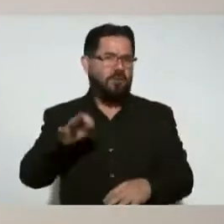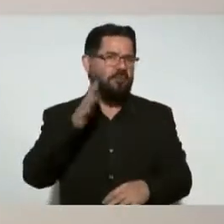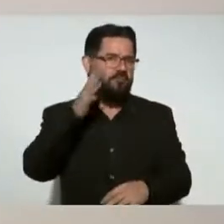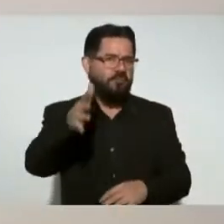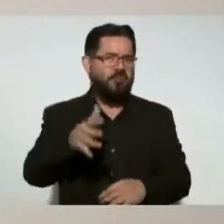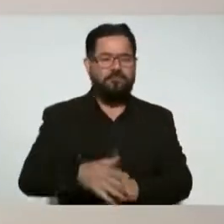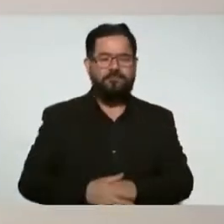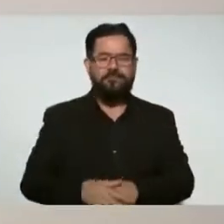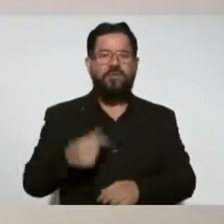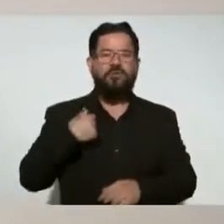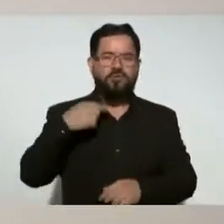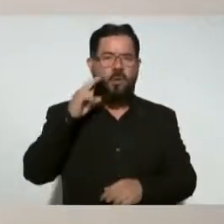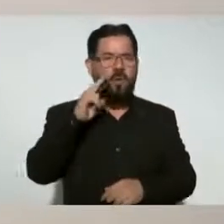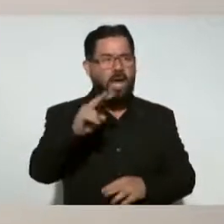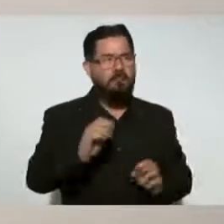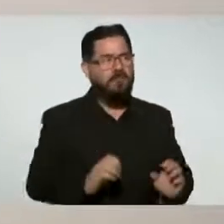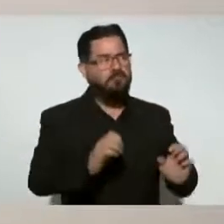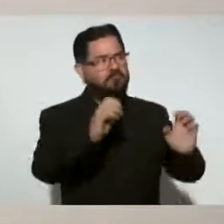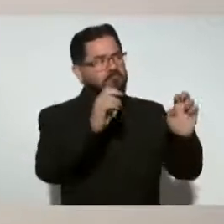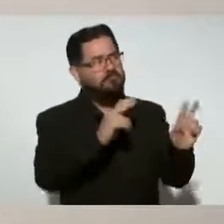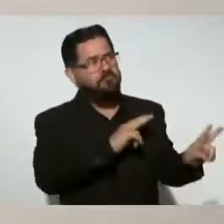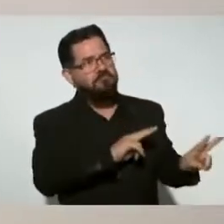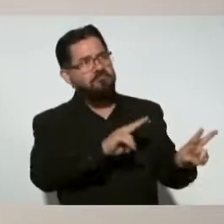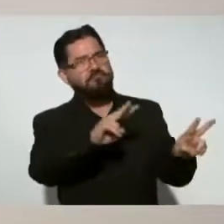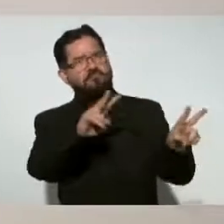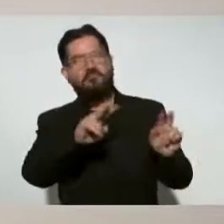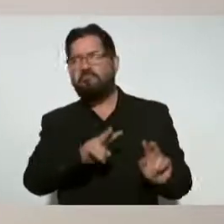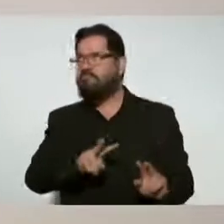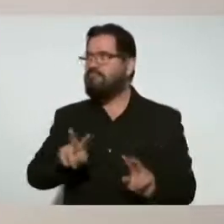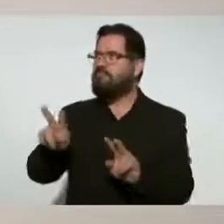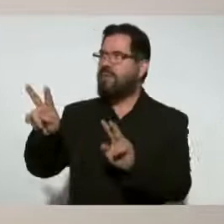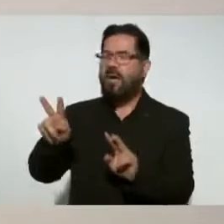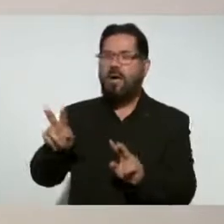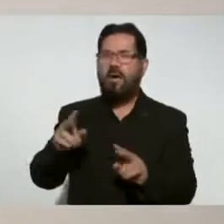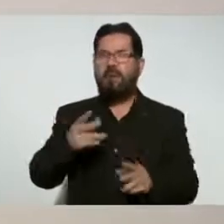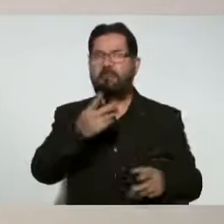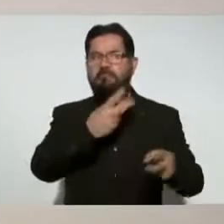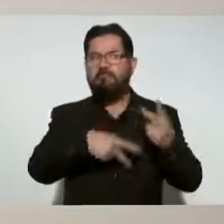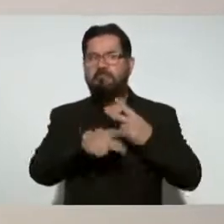grato el ver que se plantea equiparlo